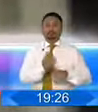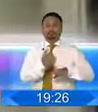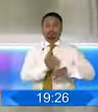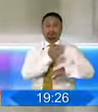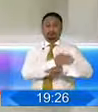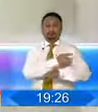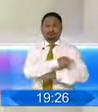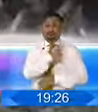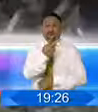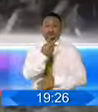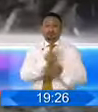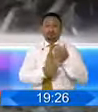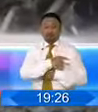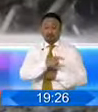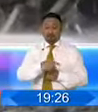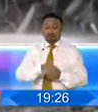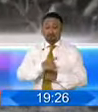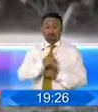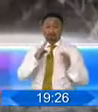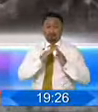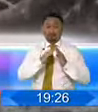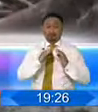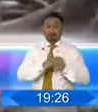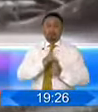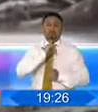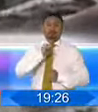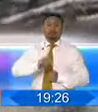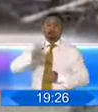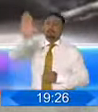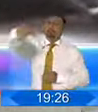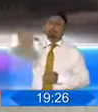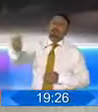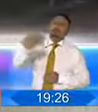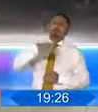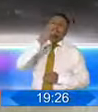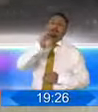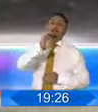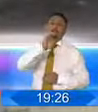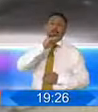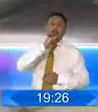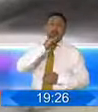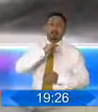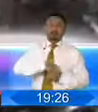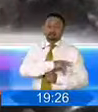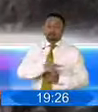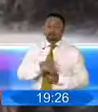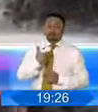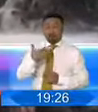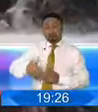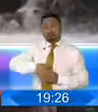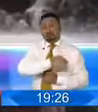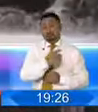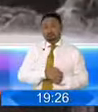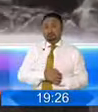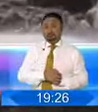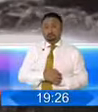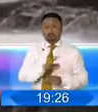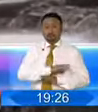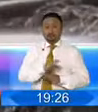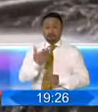antes sus dos hijos se encontraban en la casa y una tía los habría llamado a merendar, por lo que los menores habrían salido de su vivienda, si